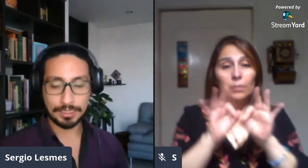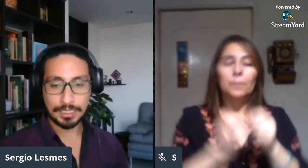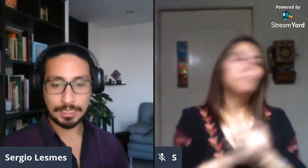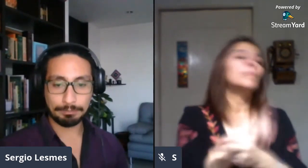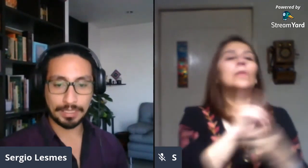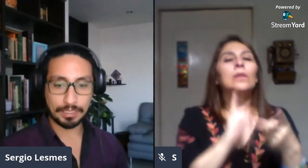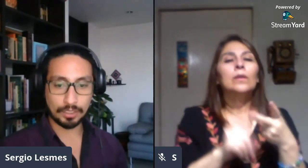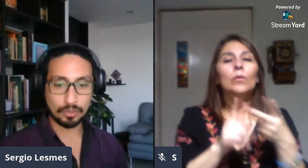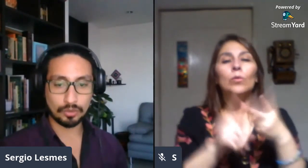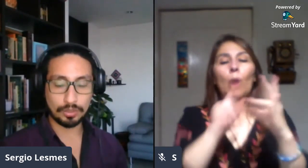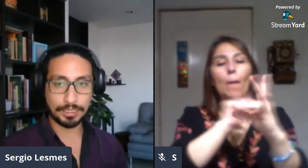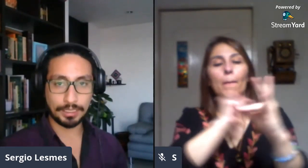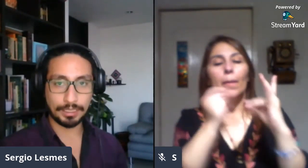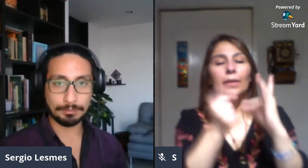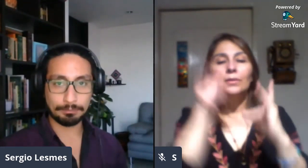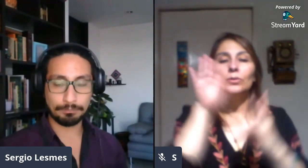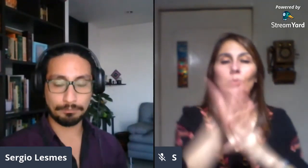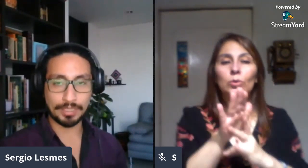perspectiva